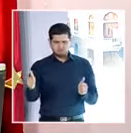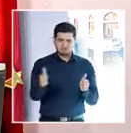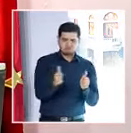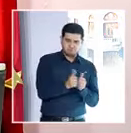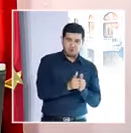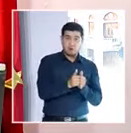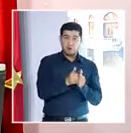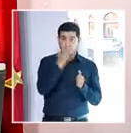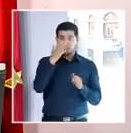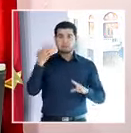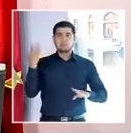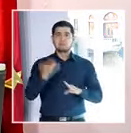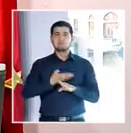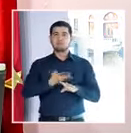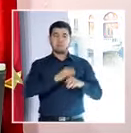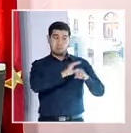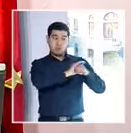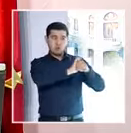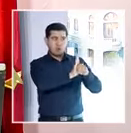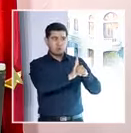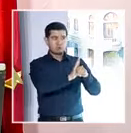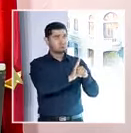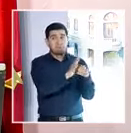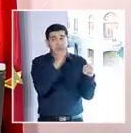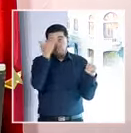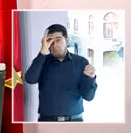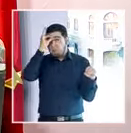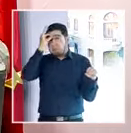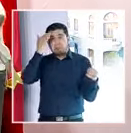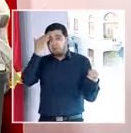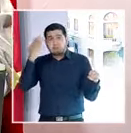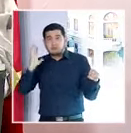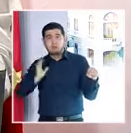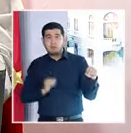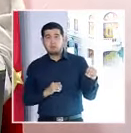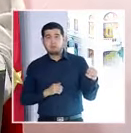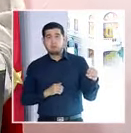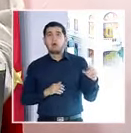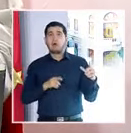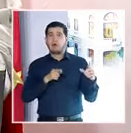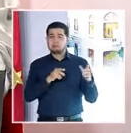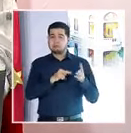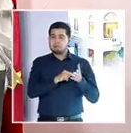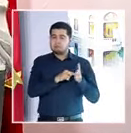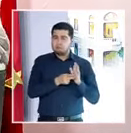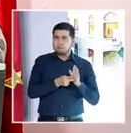problemática de esta naturaleza, desconocida por la humanidad, significó